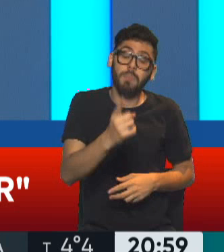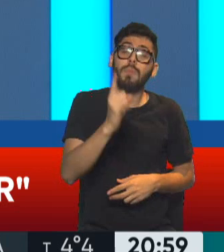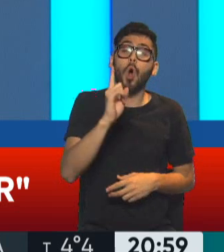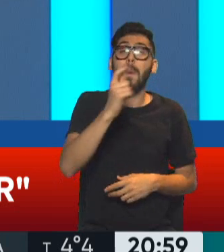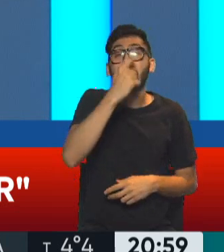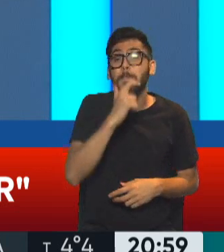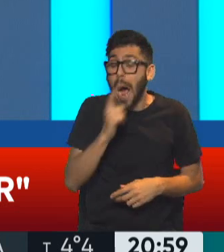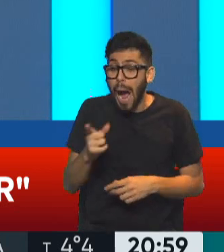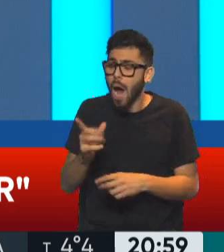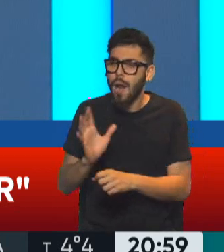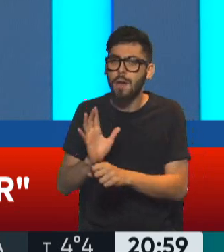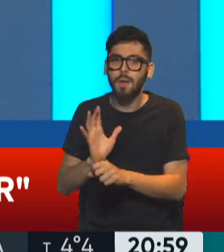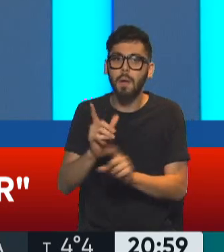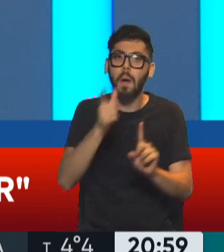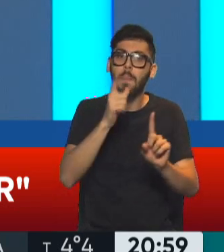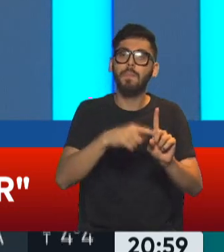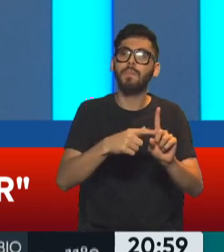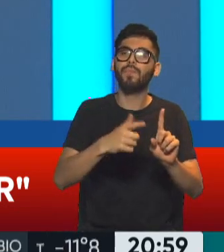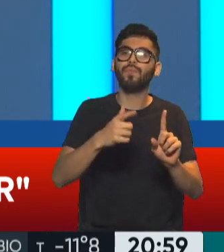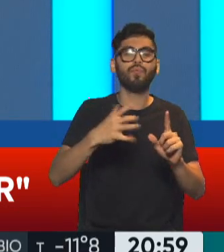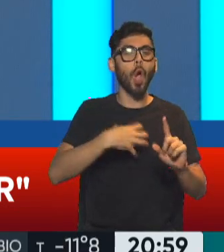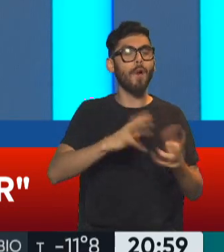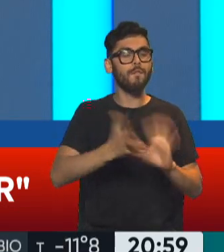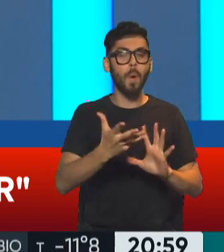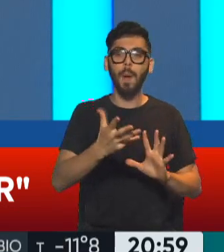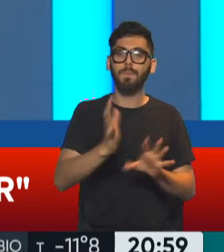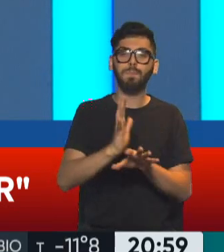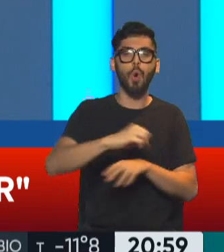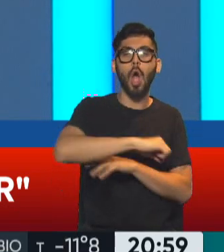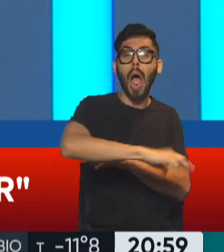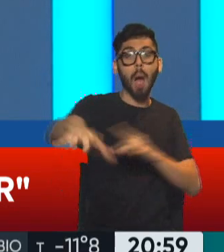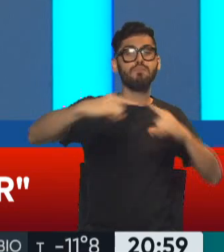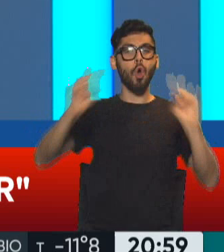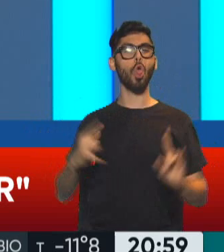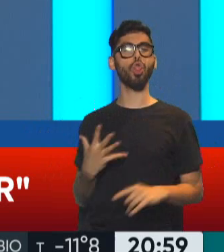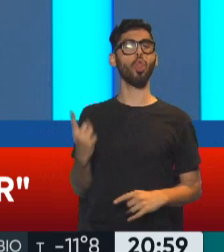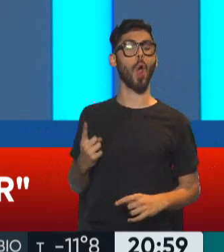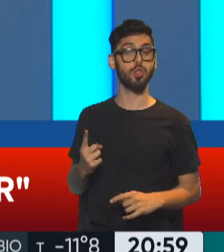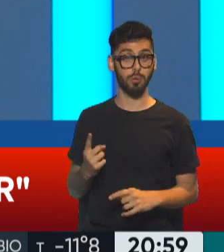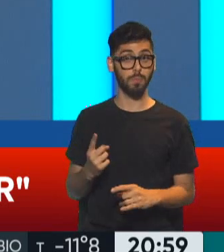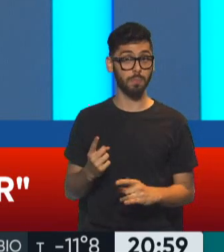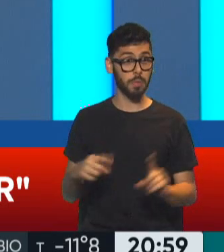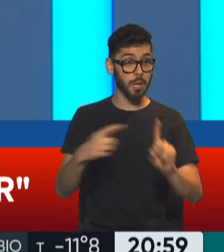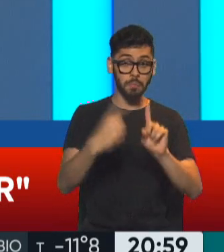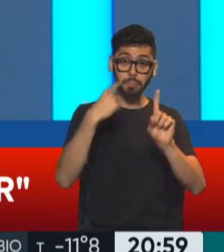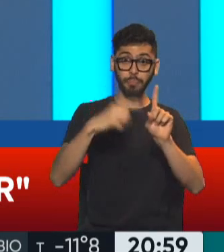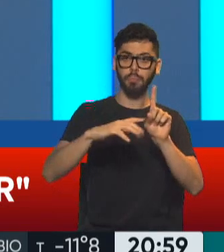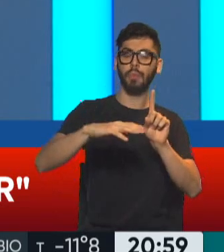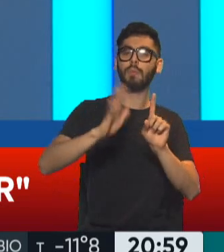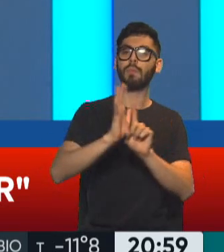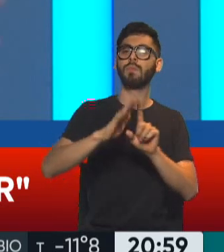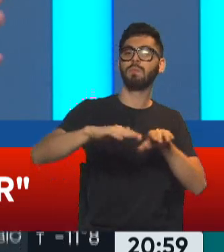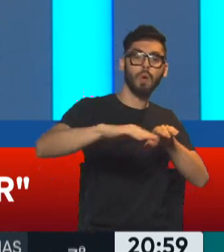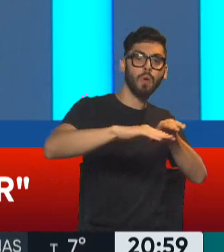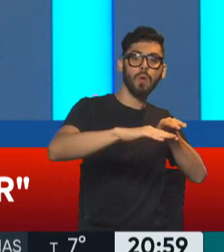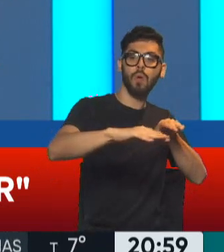evidentemente se comporta como un patrón de estancia. O sea, cada vez queda más demostrado que él se cree realmente por arriba de todo tipo, de